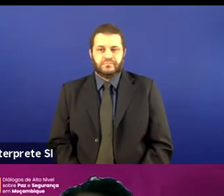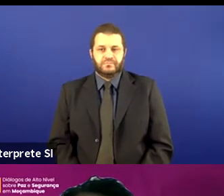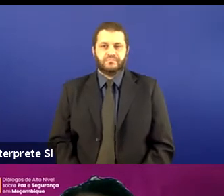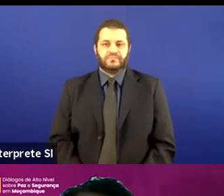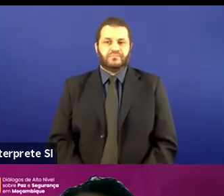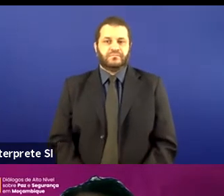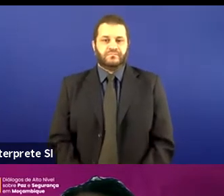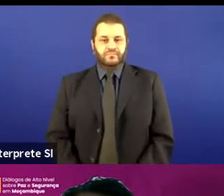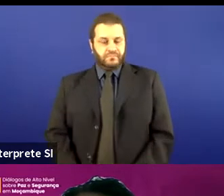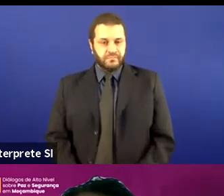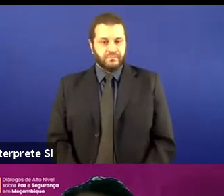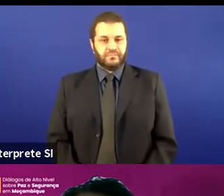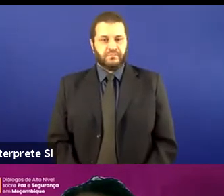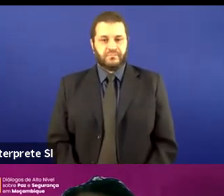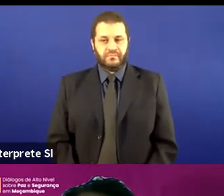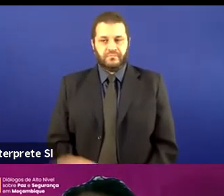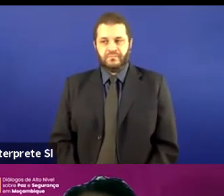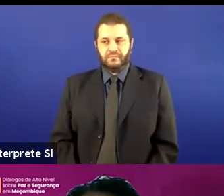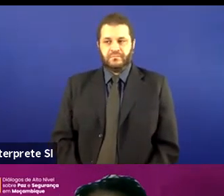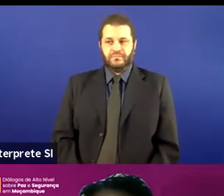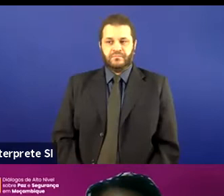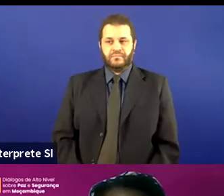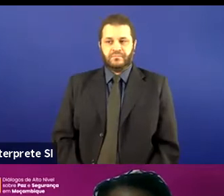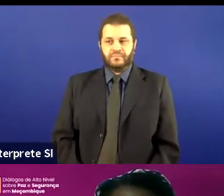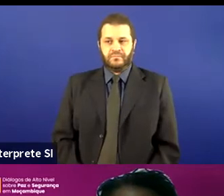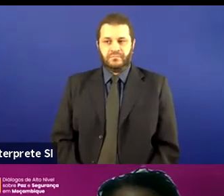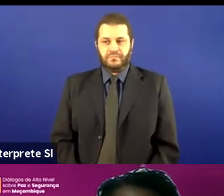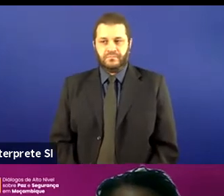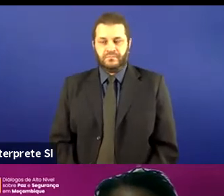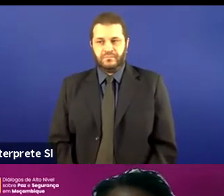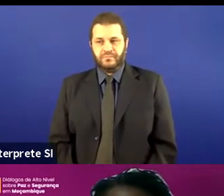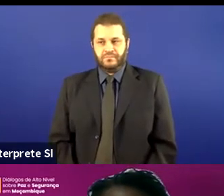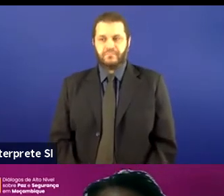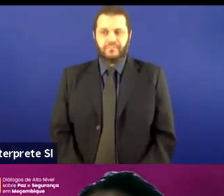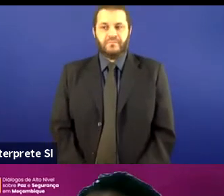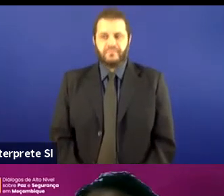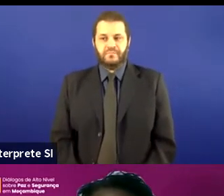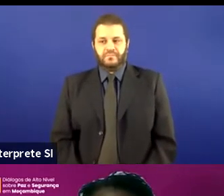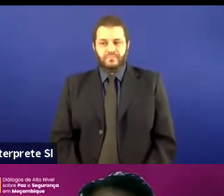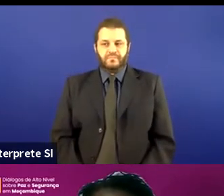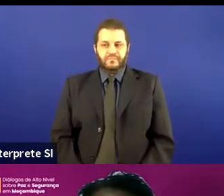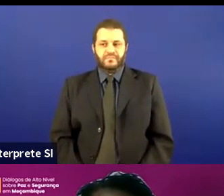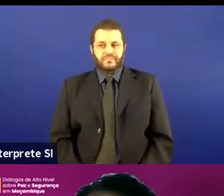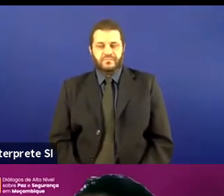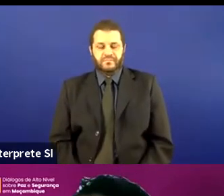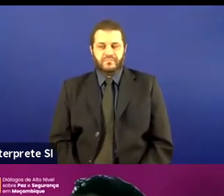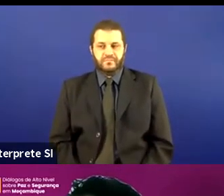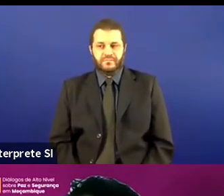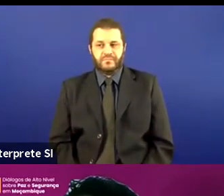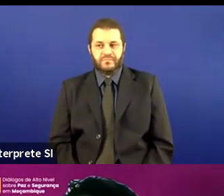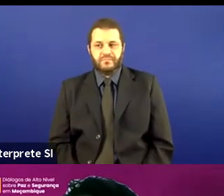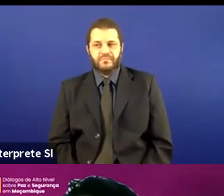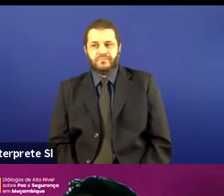Gracias. Buenas indicaciones. Gracias. Mucho gusto, Cecilia.